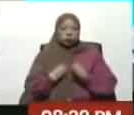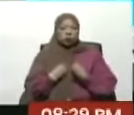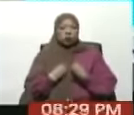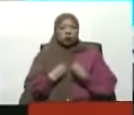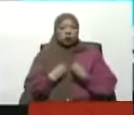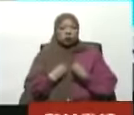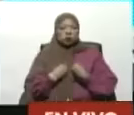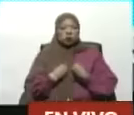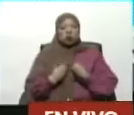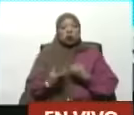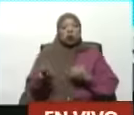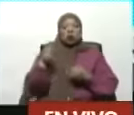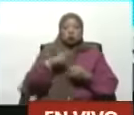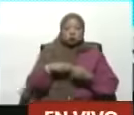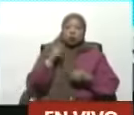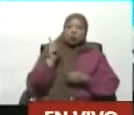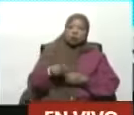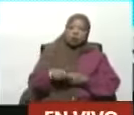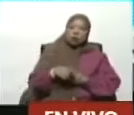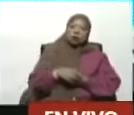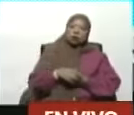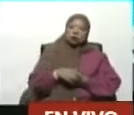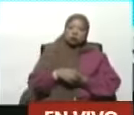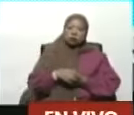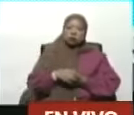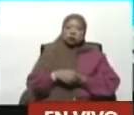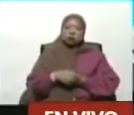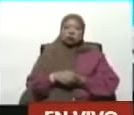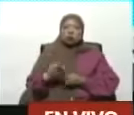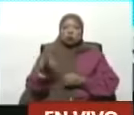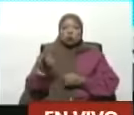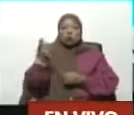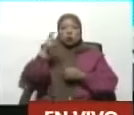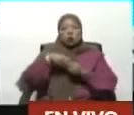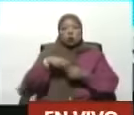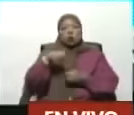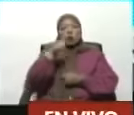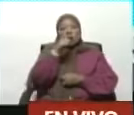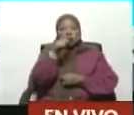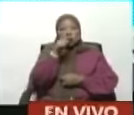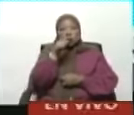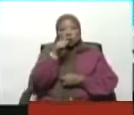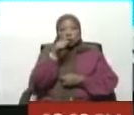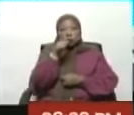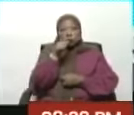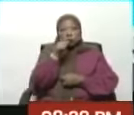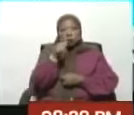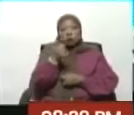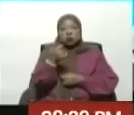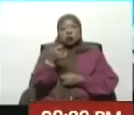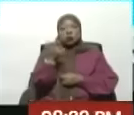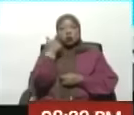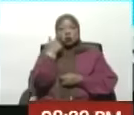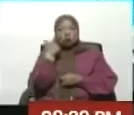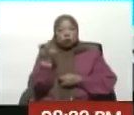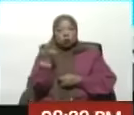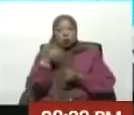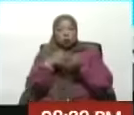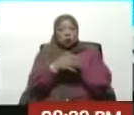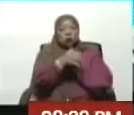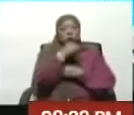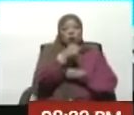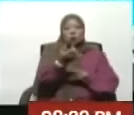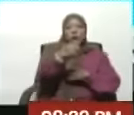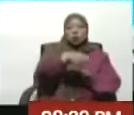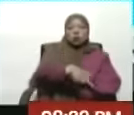Me atrevo inclusive a una filtración, ya la puedo decir,